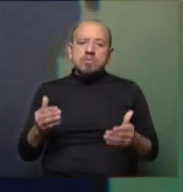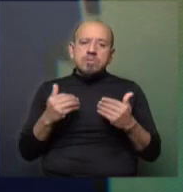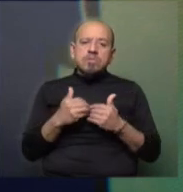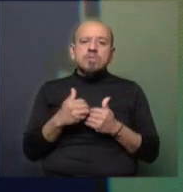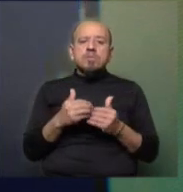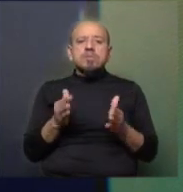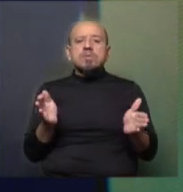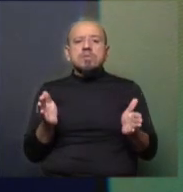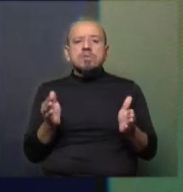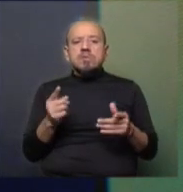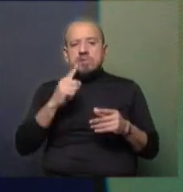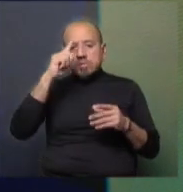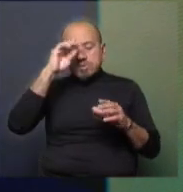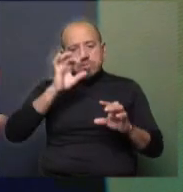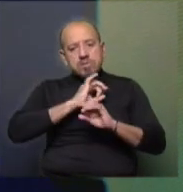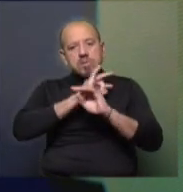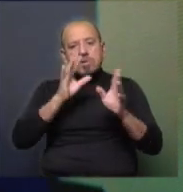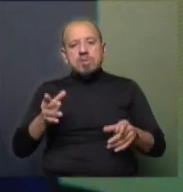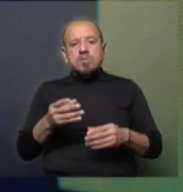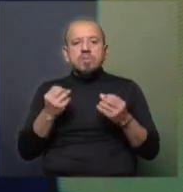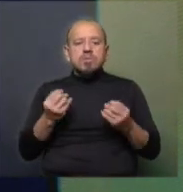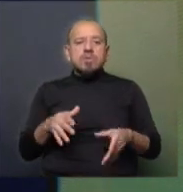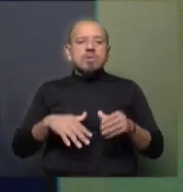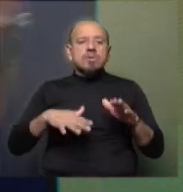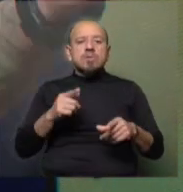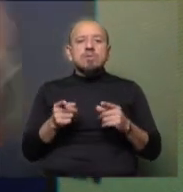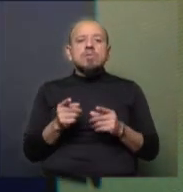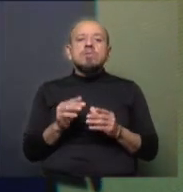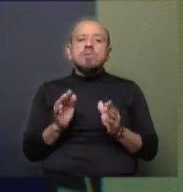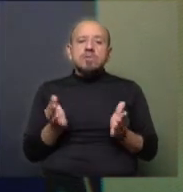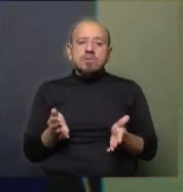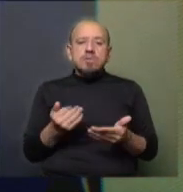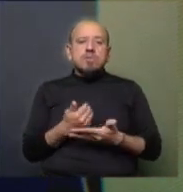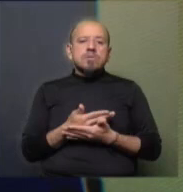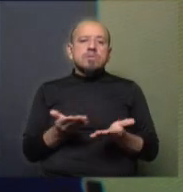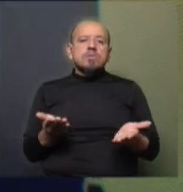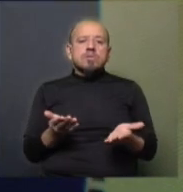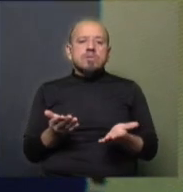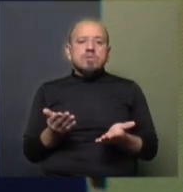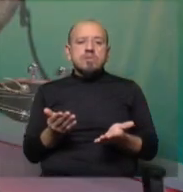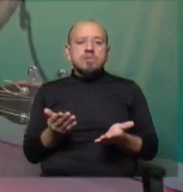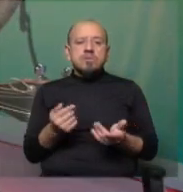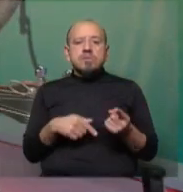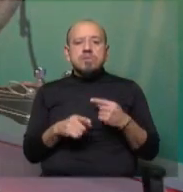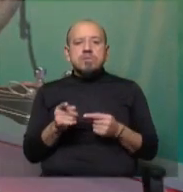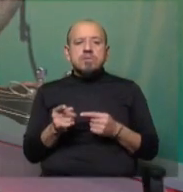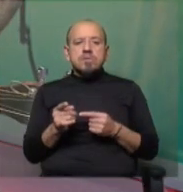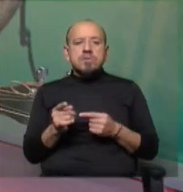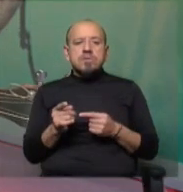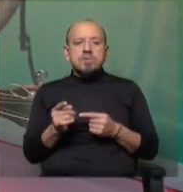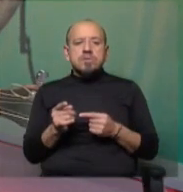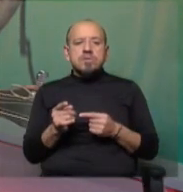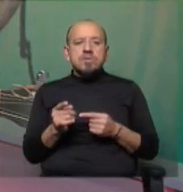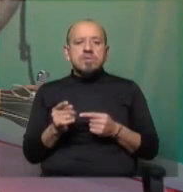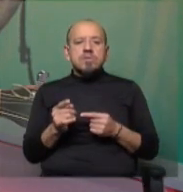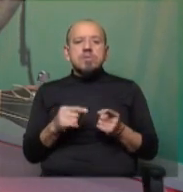tenemos claro que los públicos también a veces... pero mostrarnos Y el momento que te dan la llave de esa, o sea, de esa